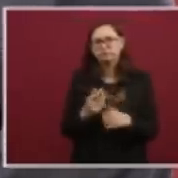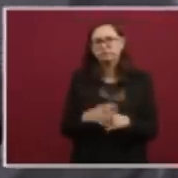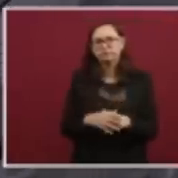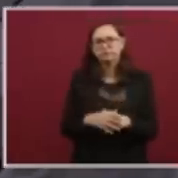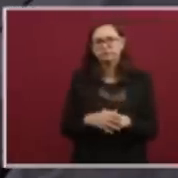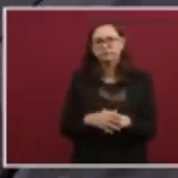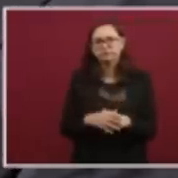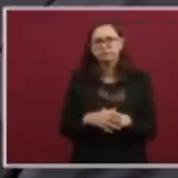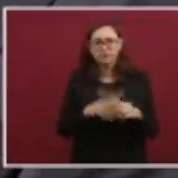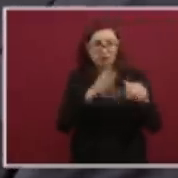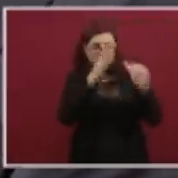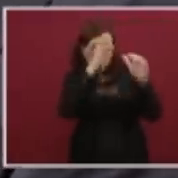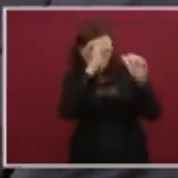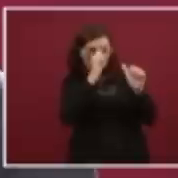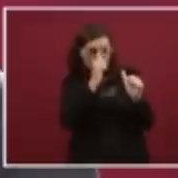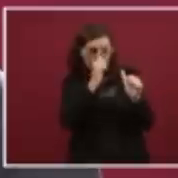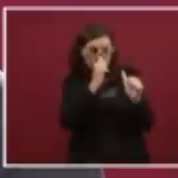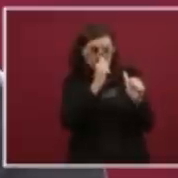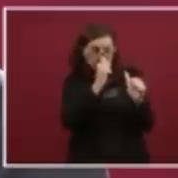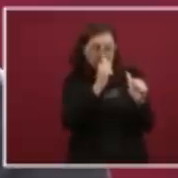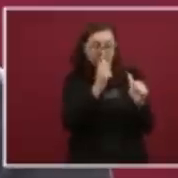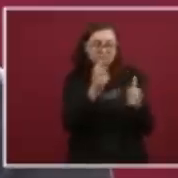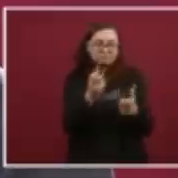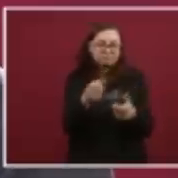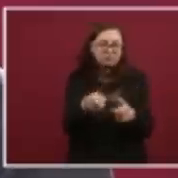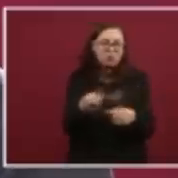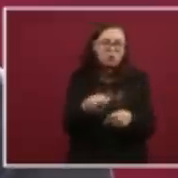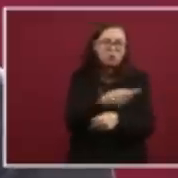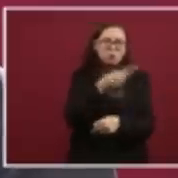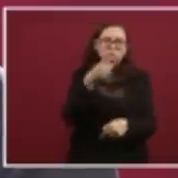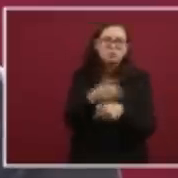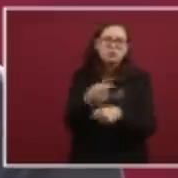de oportunidades para la inversión,